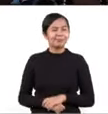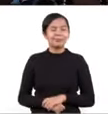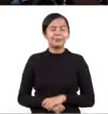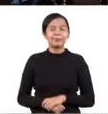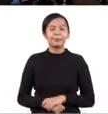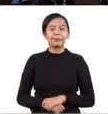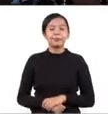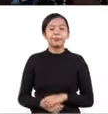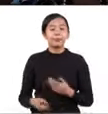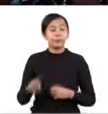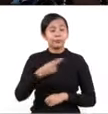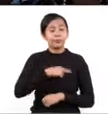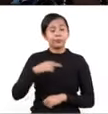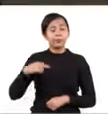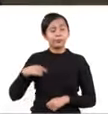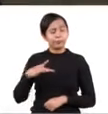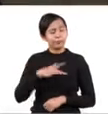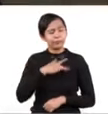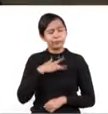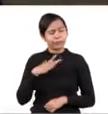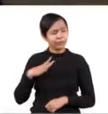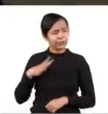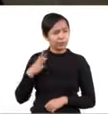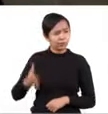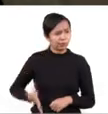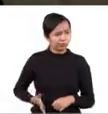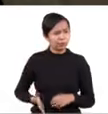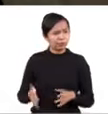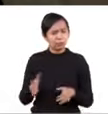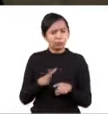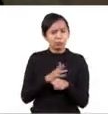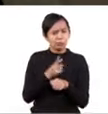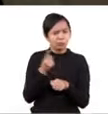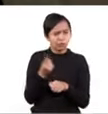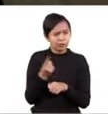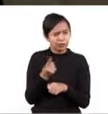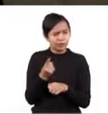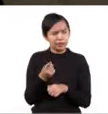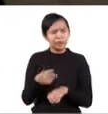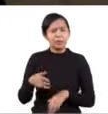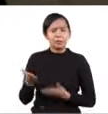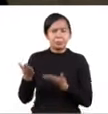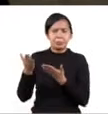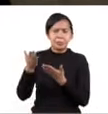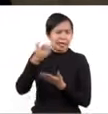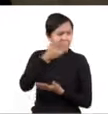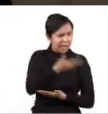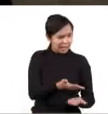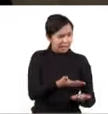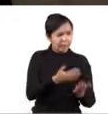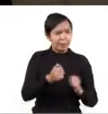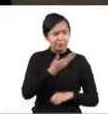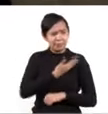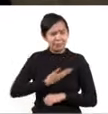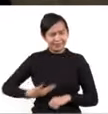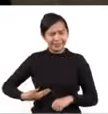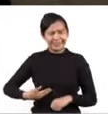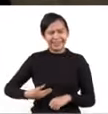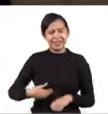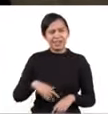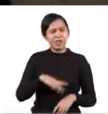Es un honor y una distinción tener al presidente de una nación con una